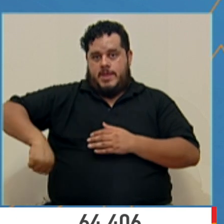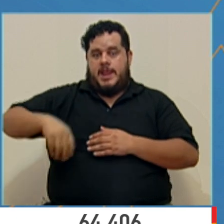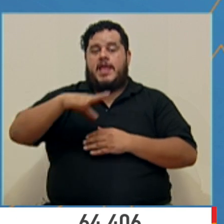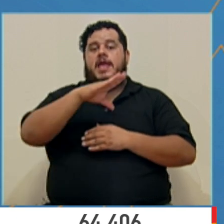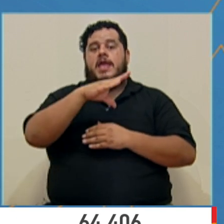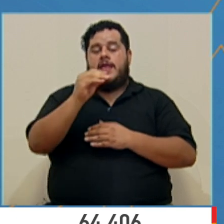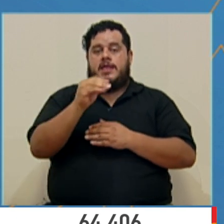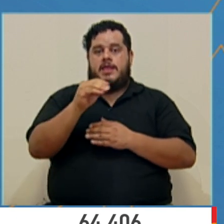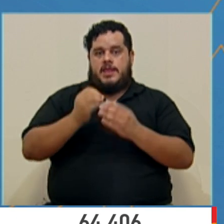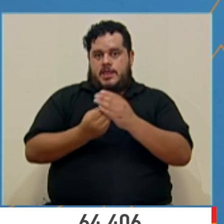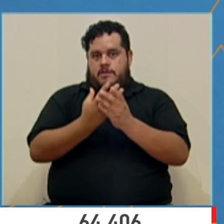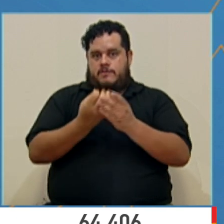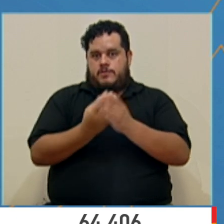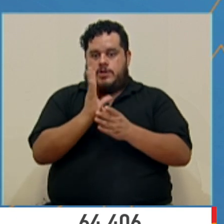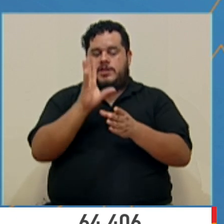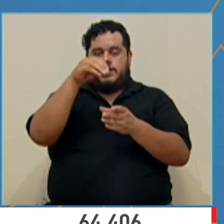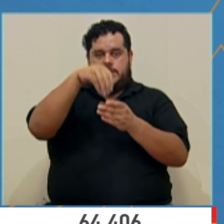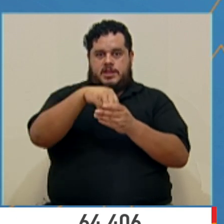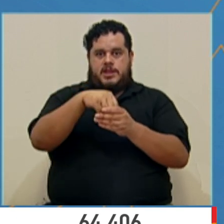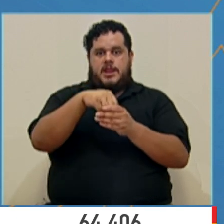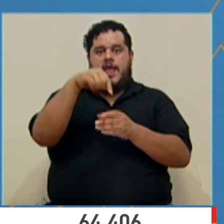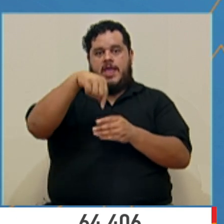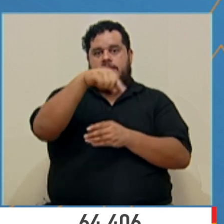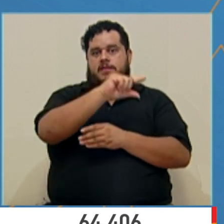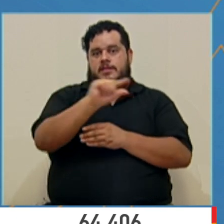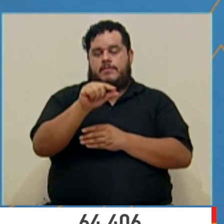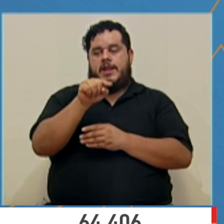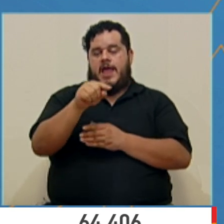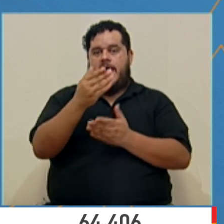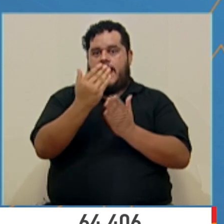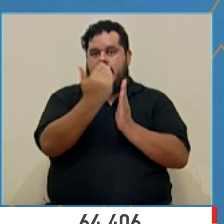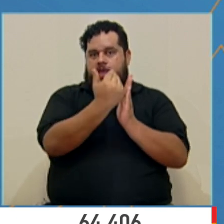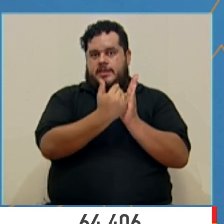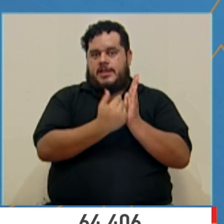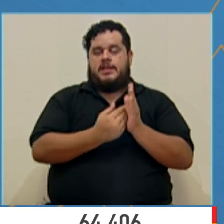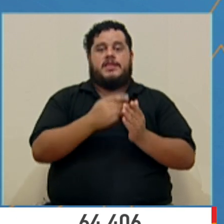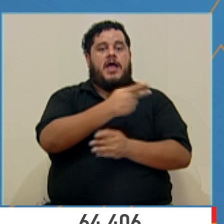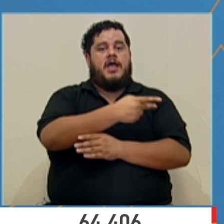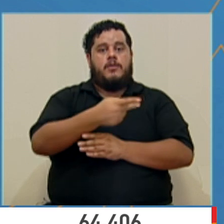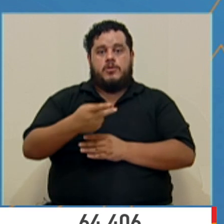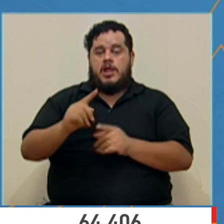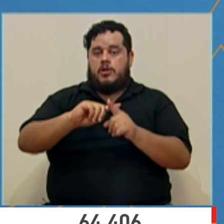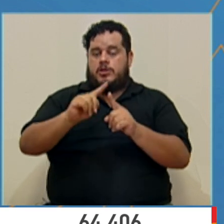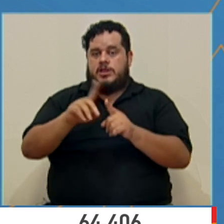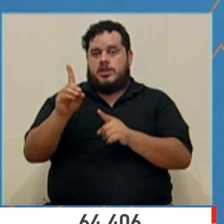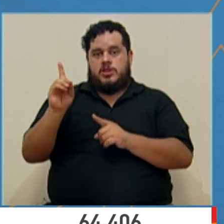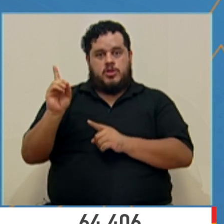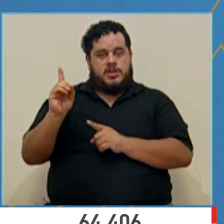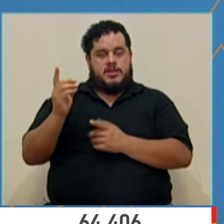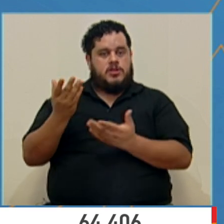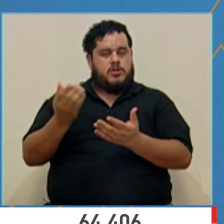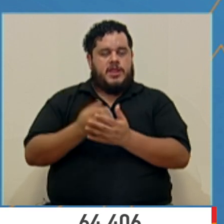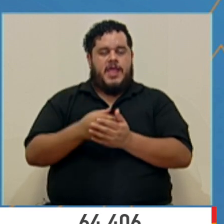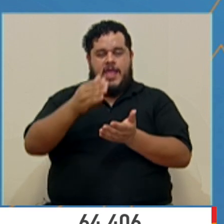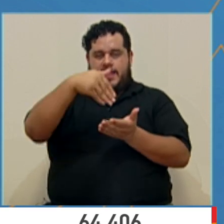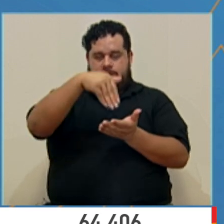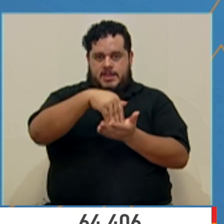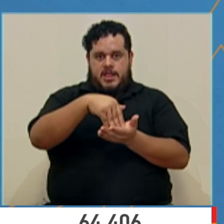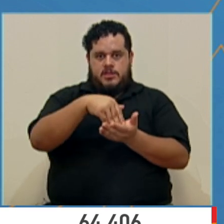Flores, que también se integra esta semana a esta lista. En Punta Arenas, los distritos de